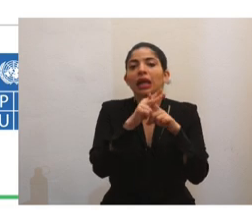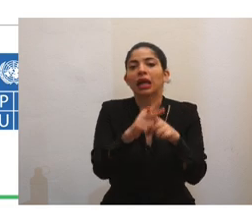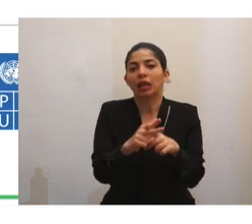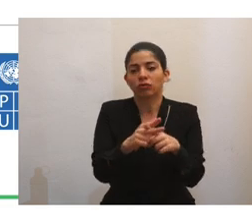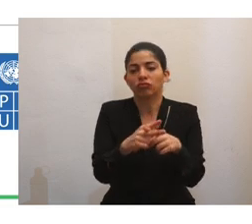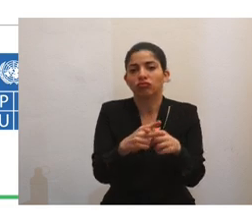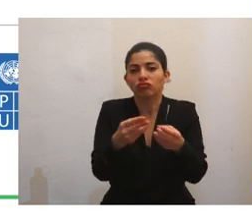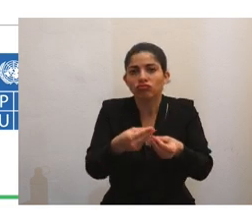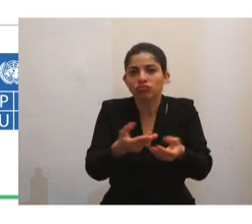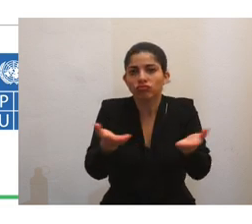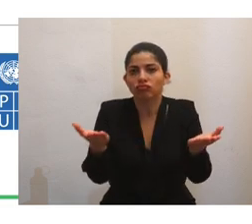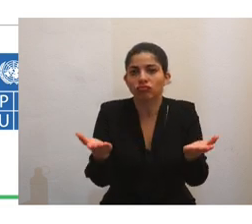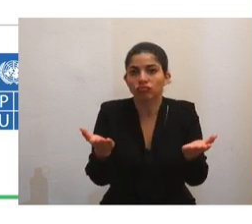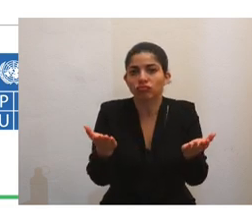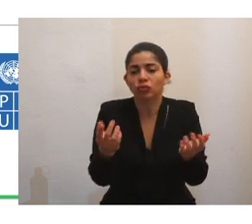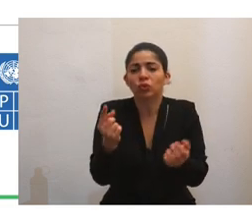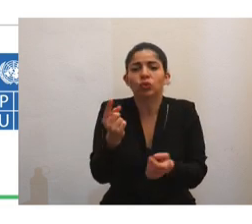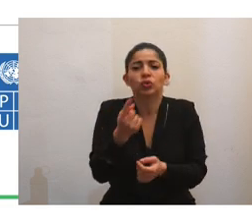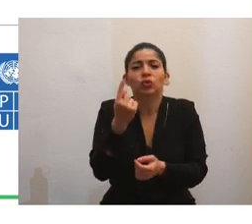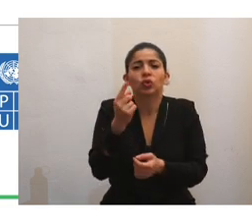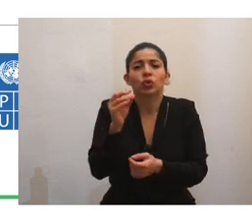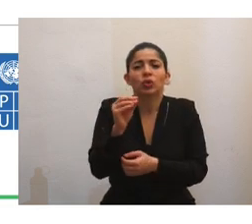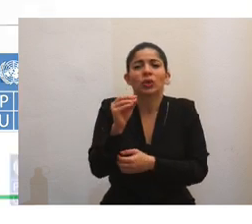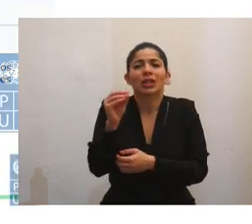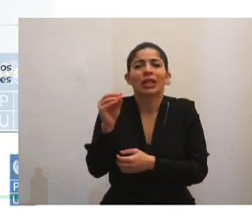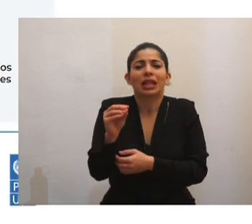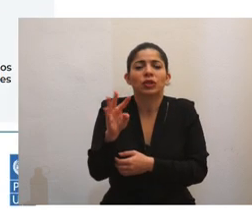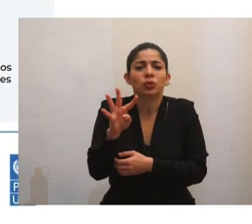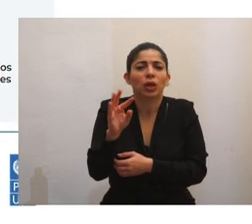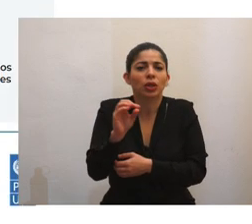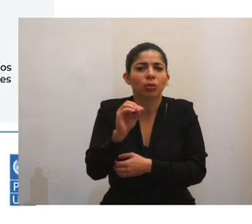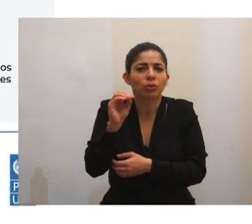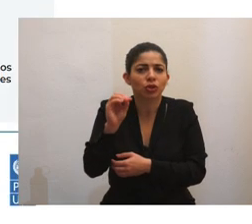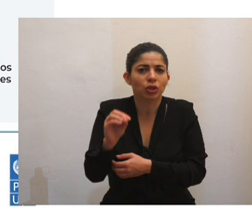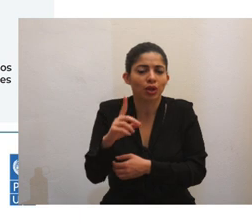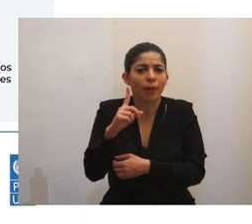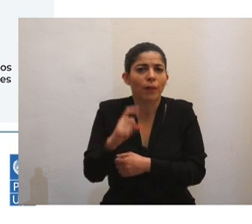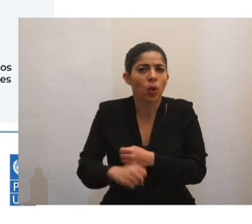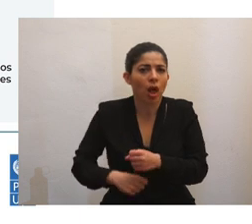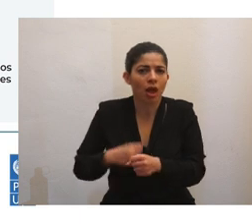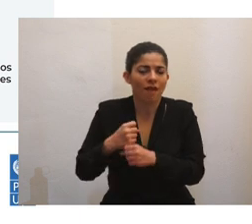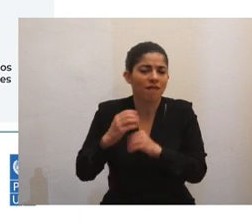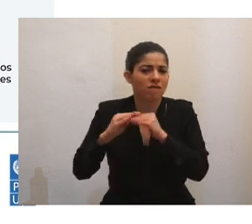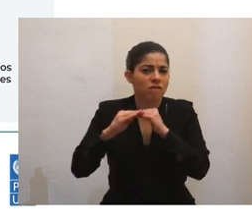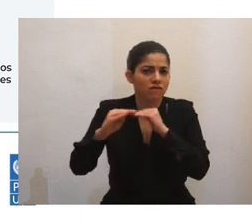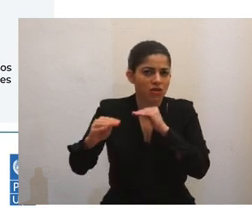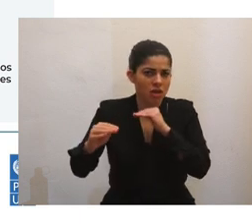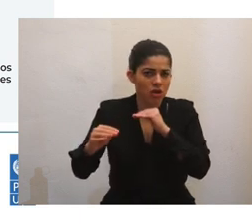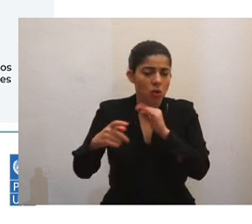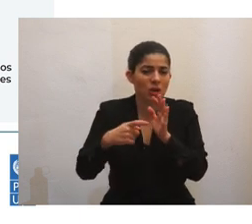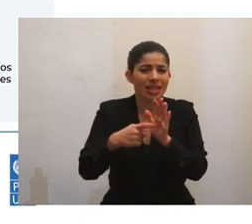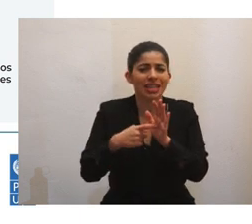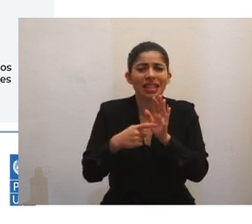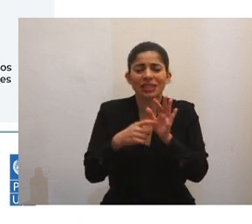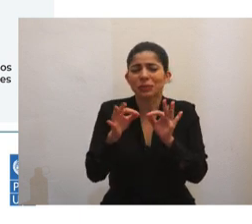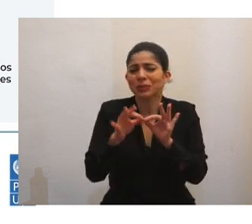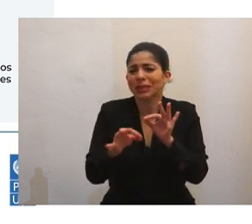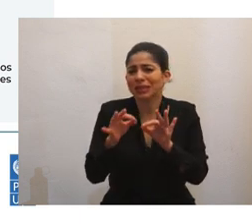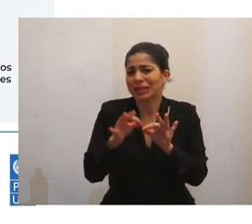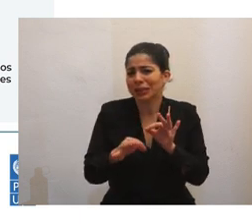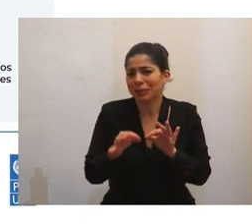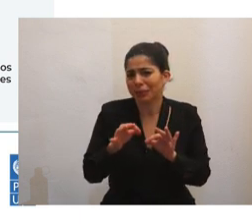a disposición con tan solo una tasa de interés de un 4% anual fija, con requisitos muy